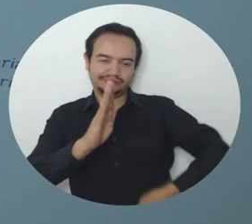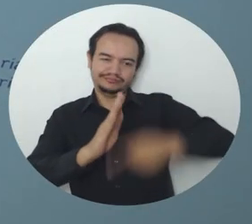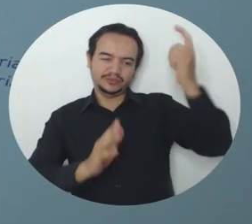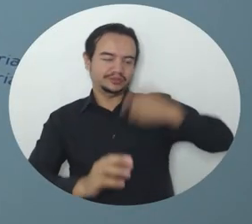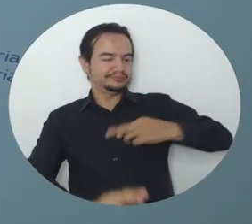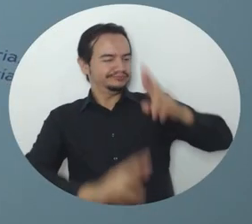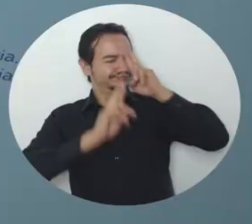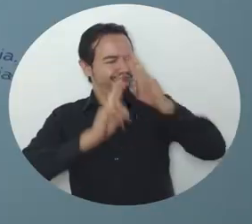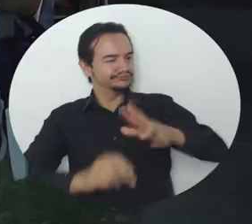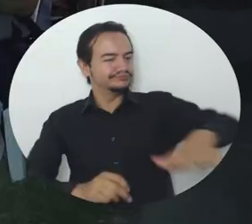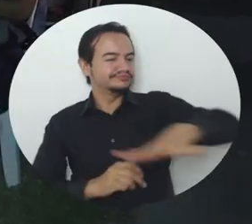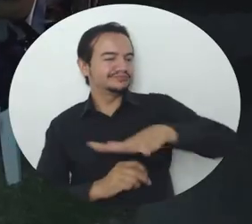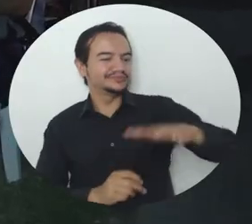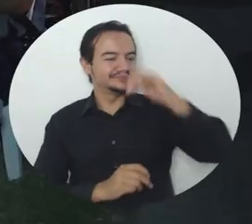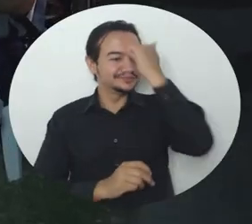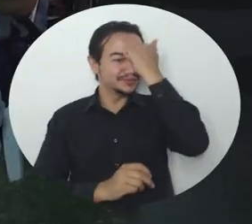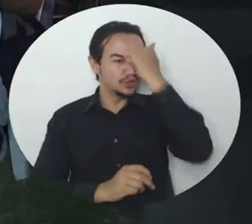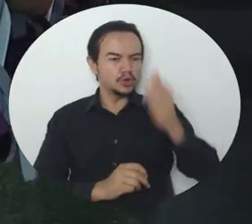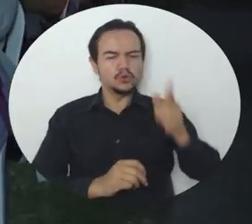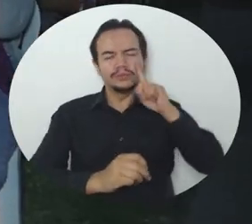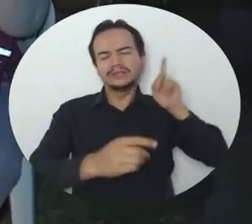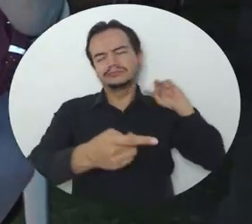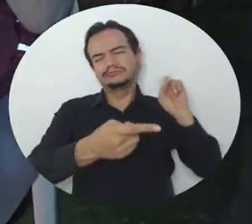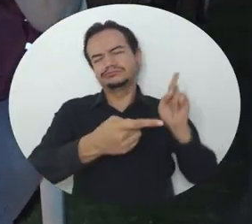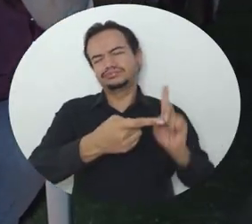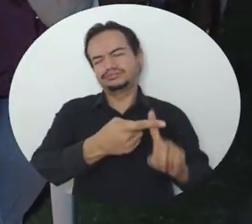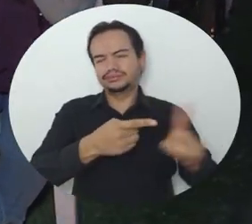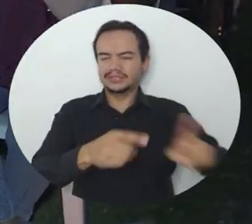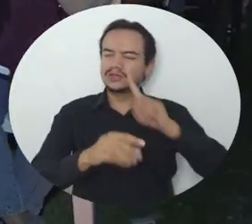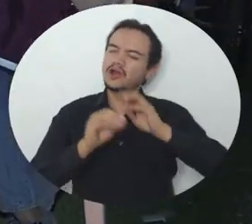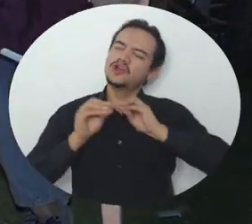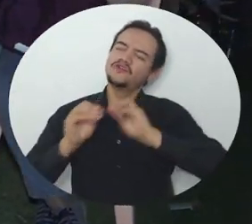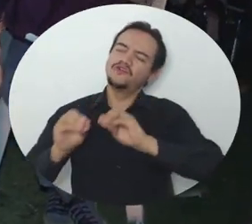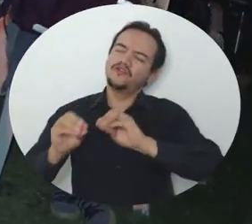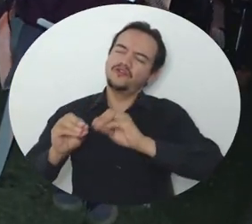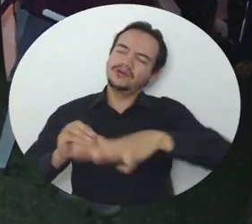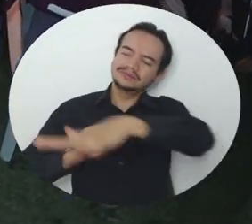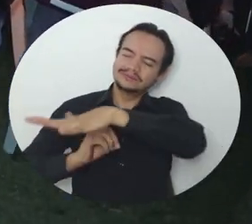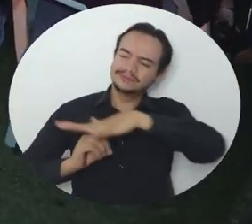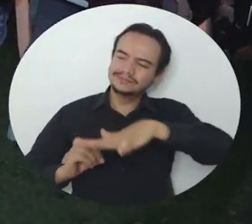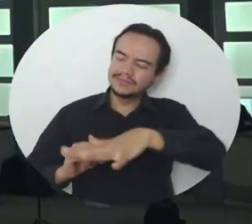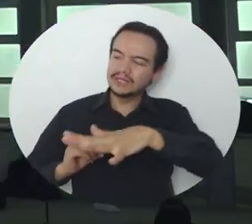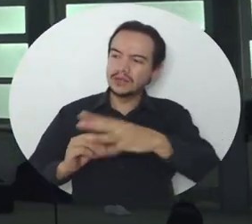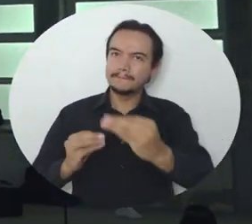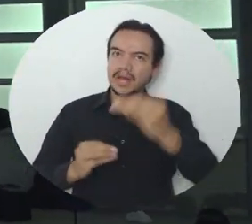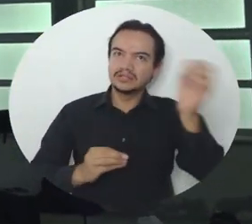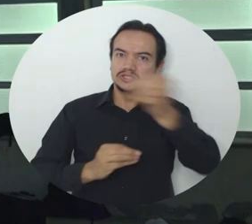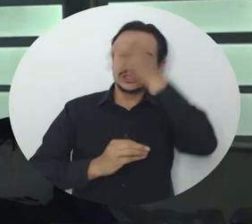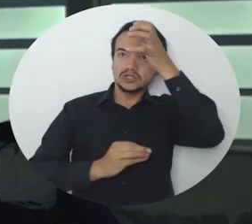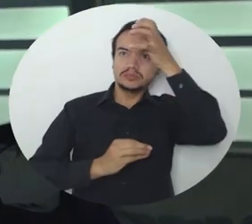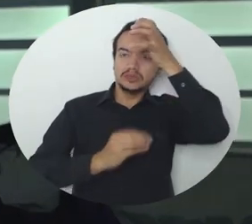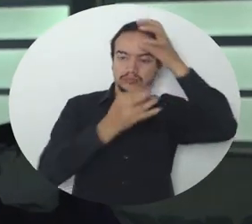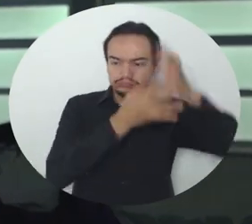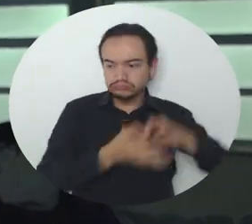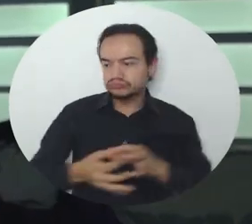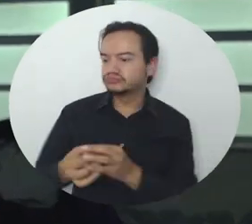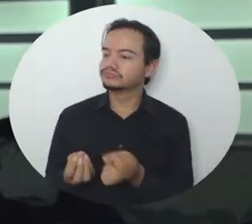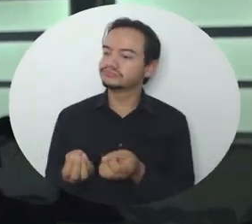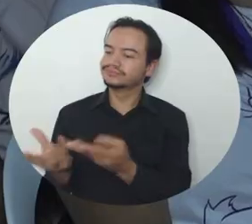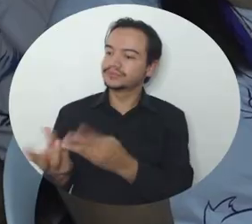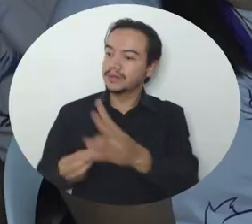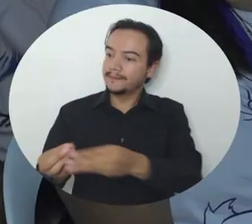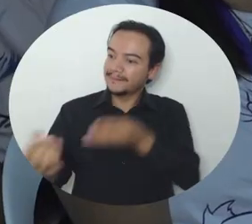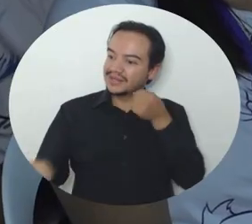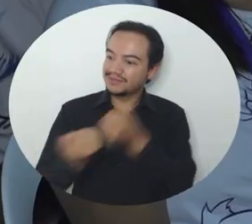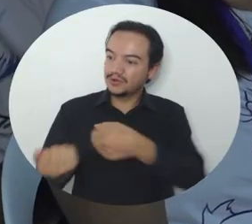reconocimientos a los profesores por su alta trayectoria en el desarrollo de los procesos de formación Universitaria brindando su conocimiento y